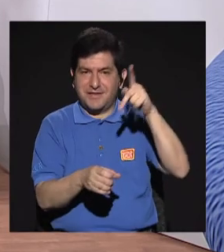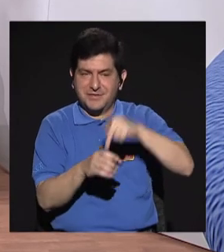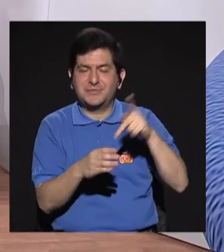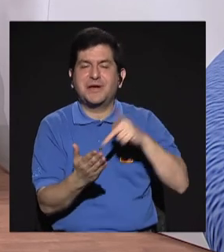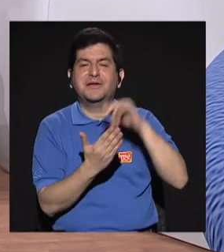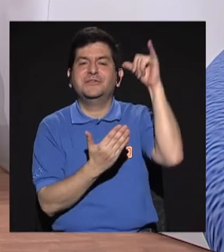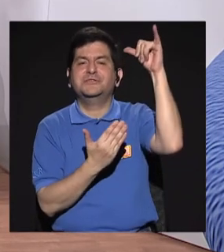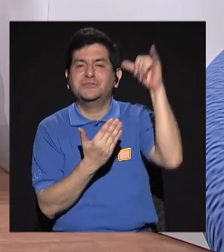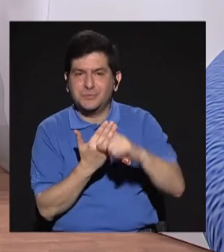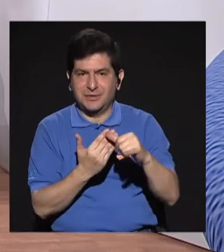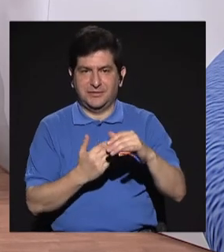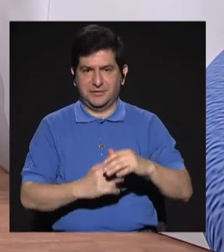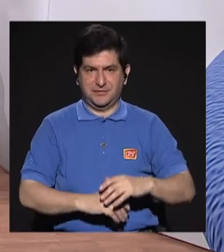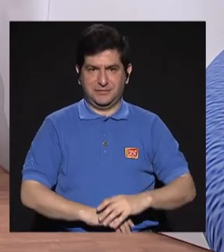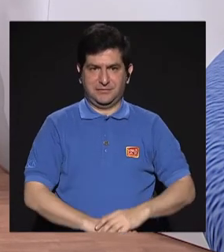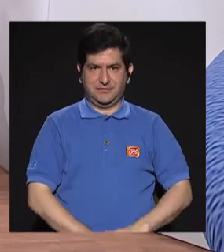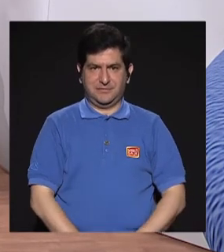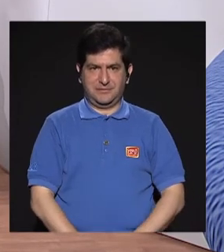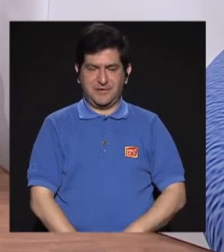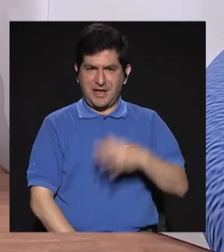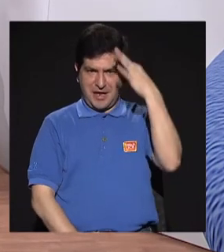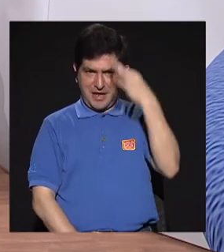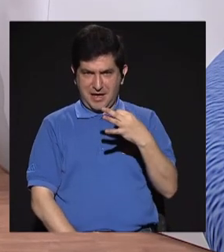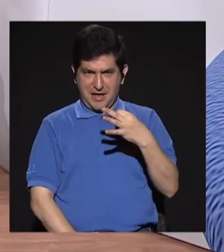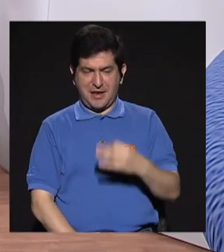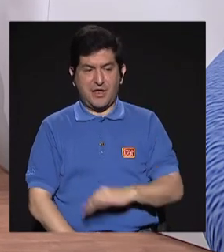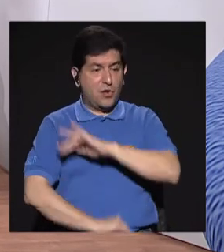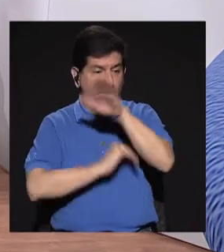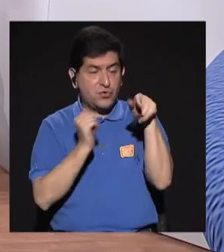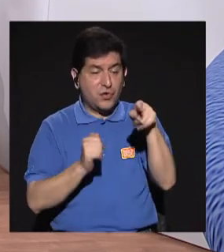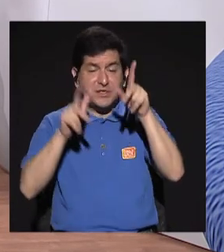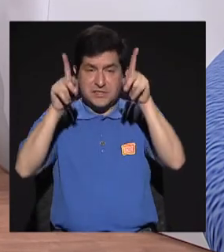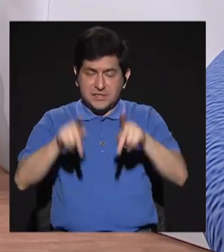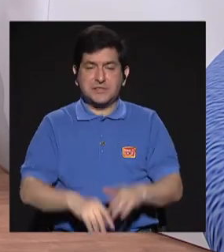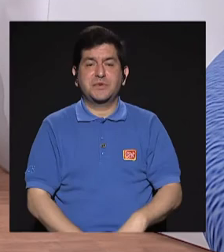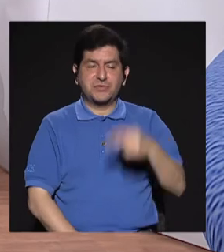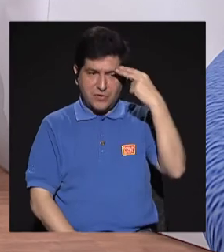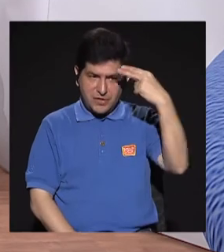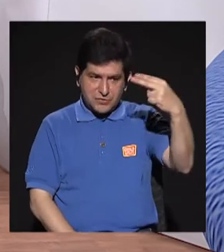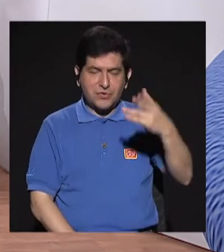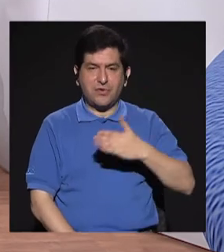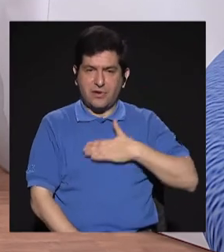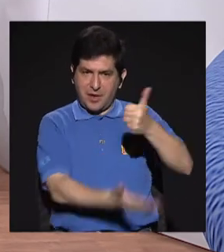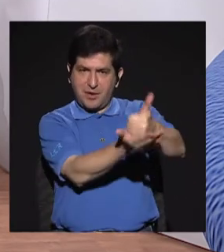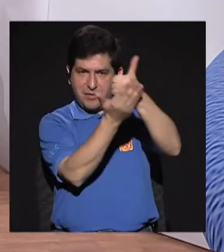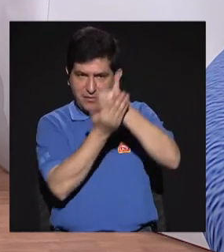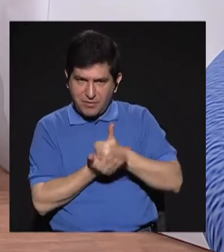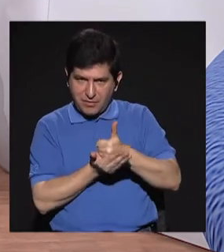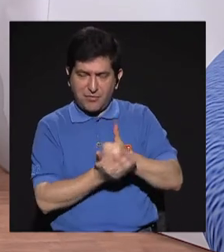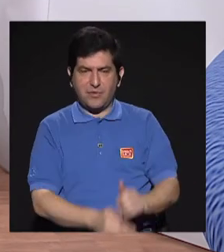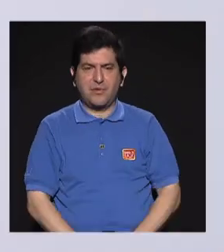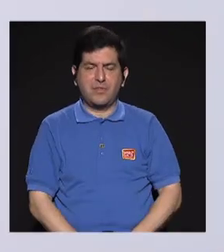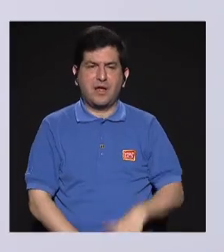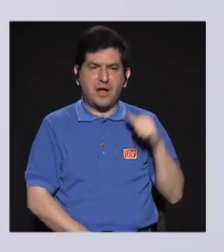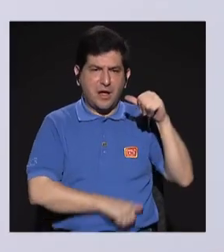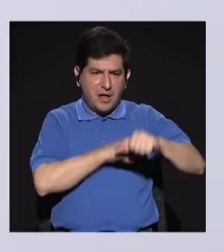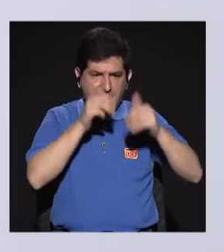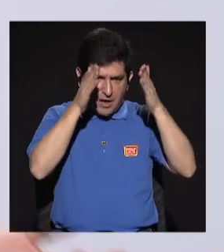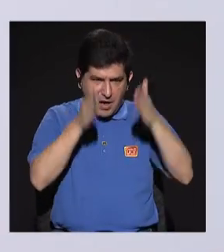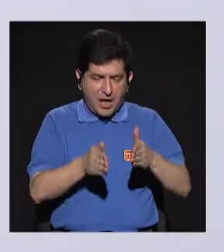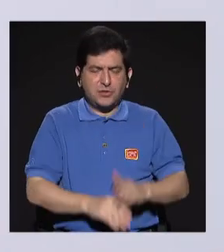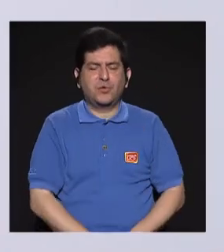involucraron dentro del proyecto creo que el crédito es más para todas esas personas que me ayudaron desde